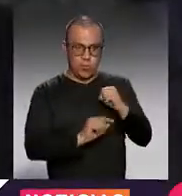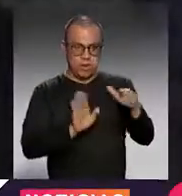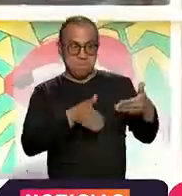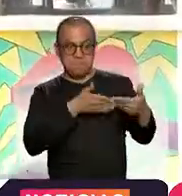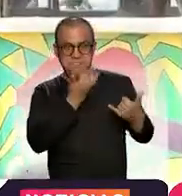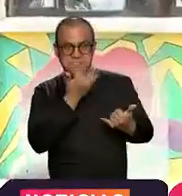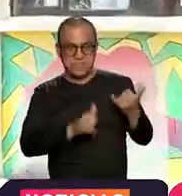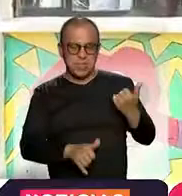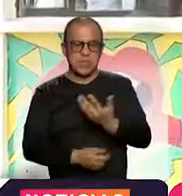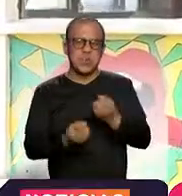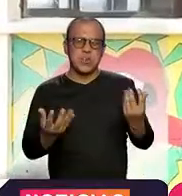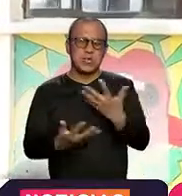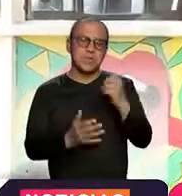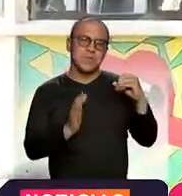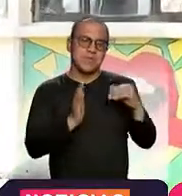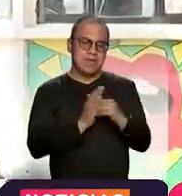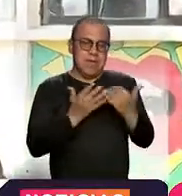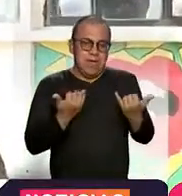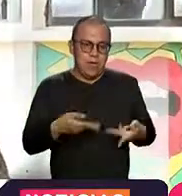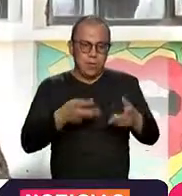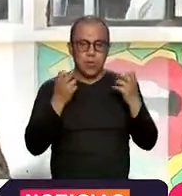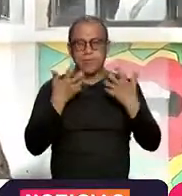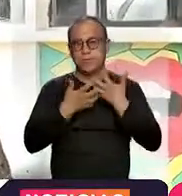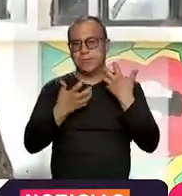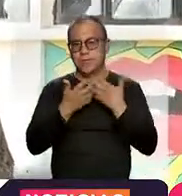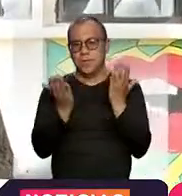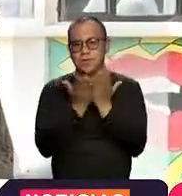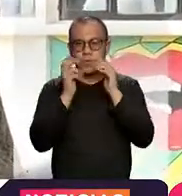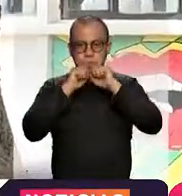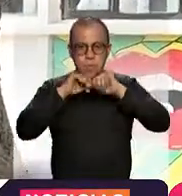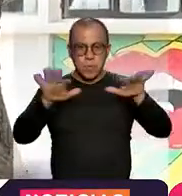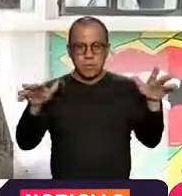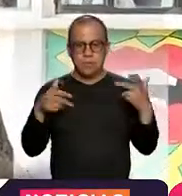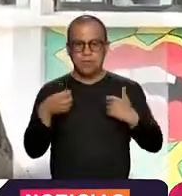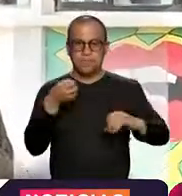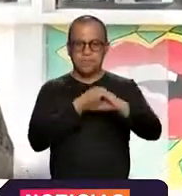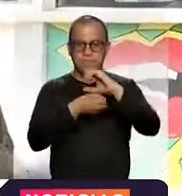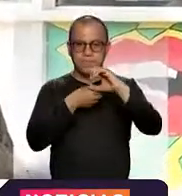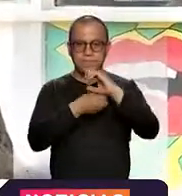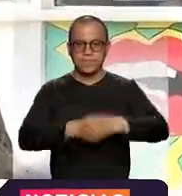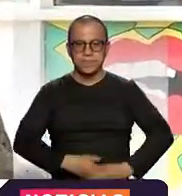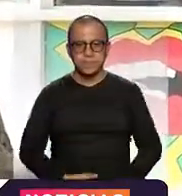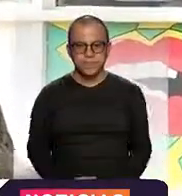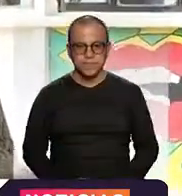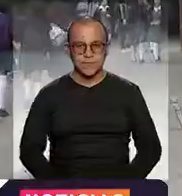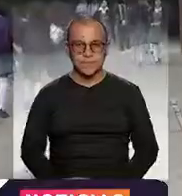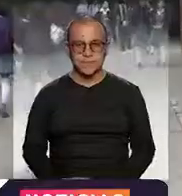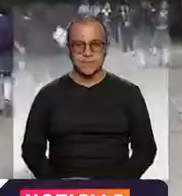de 95 mil inscripciones para el sistema educativo público de la ciudad.